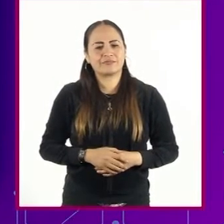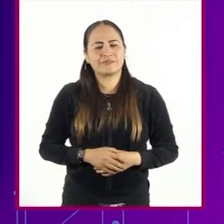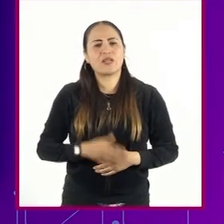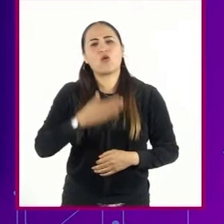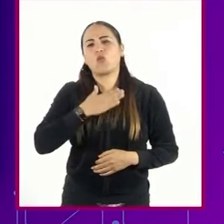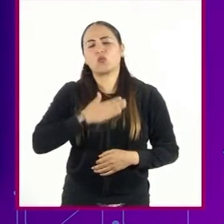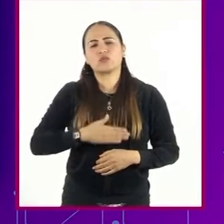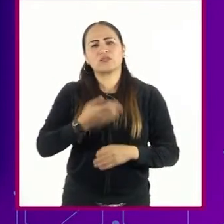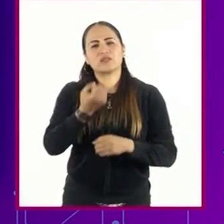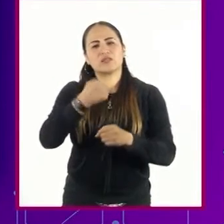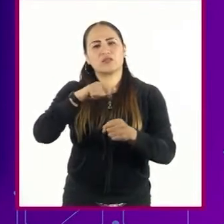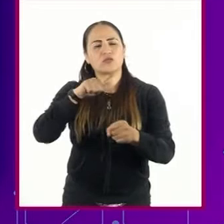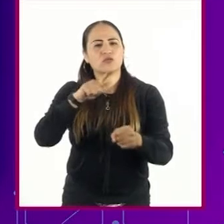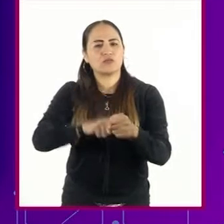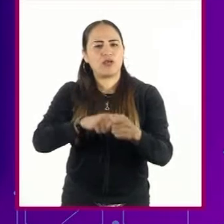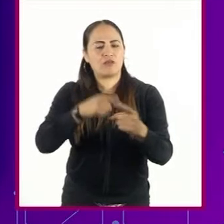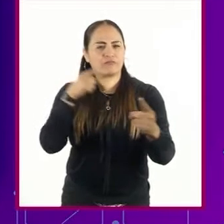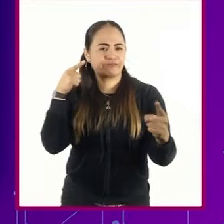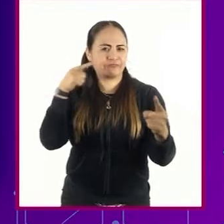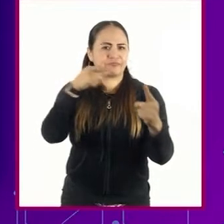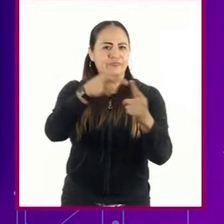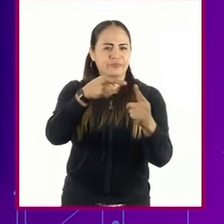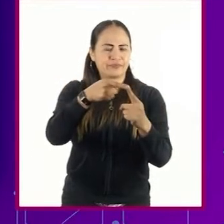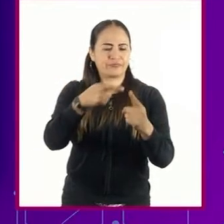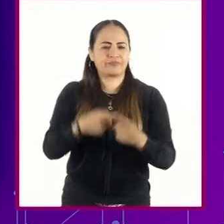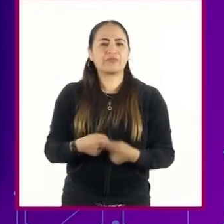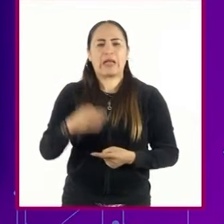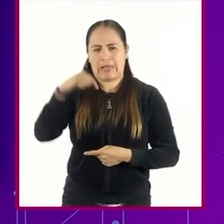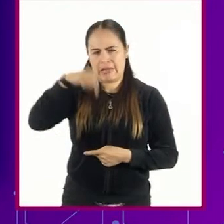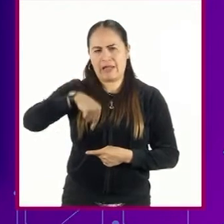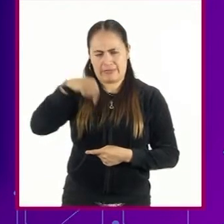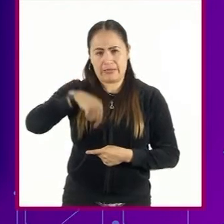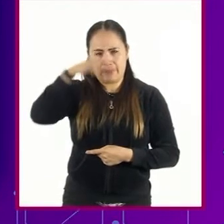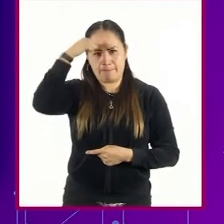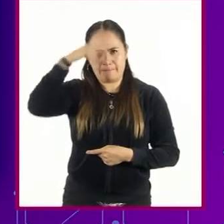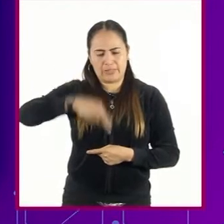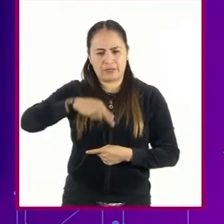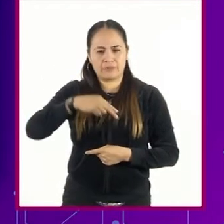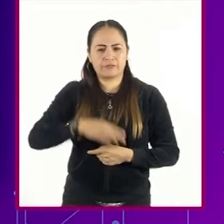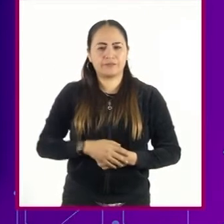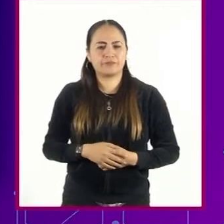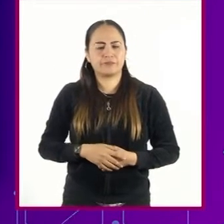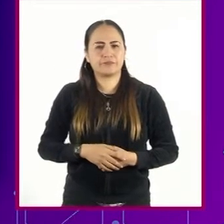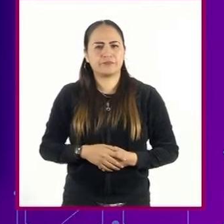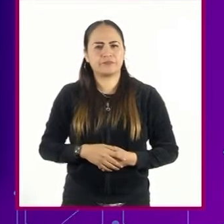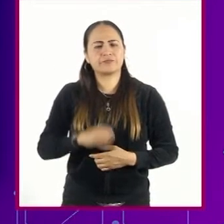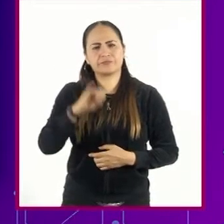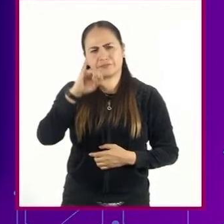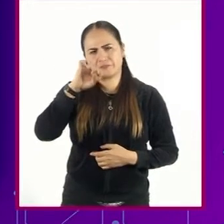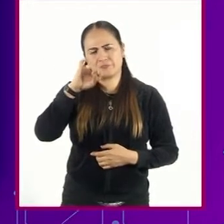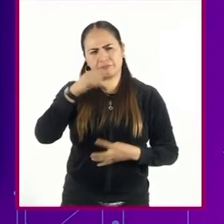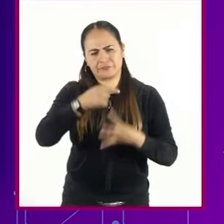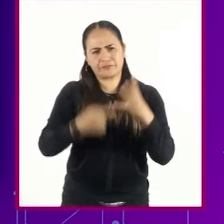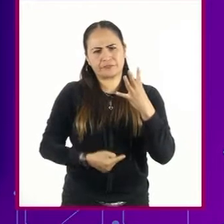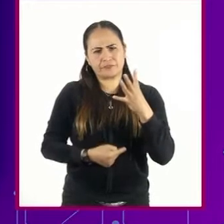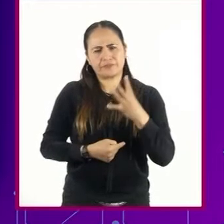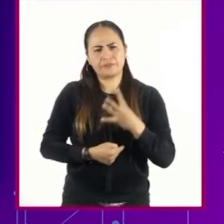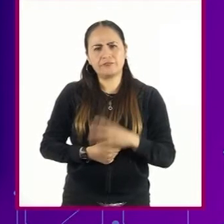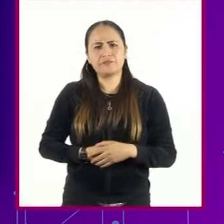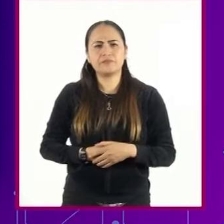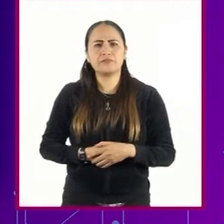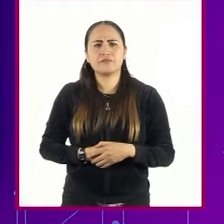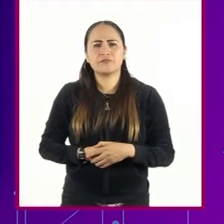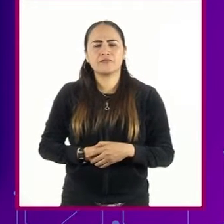justicia social. Particularmente, te decía, en México, esto es así porque México